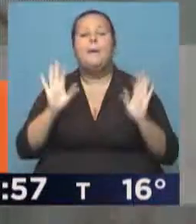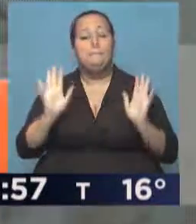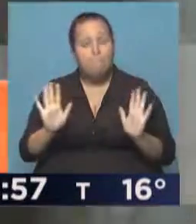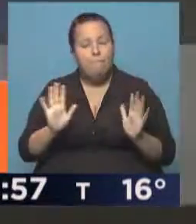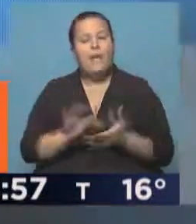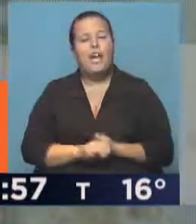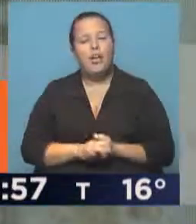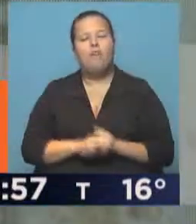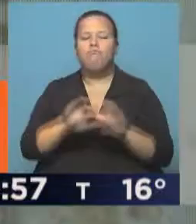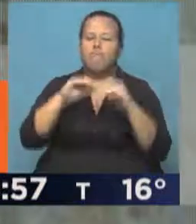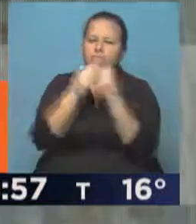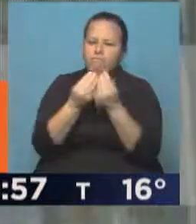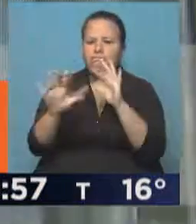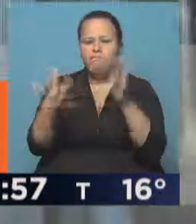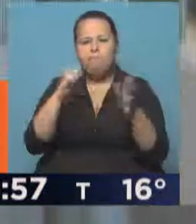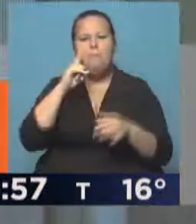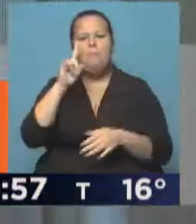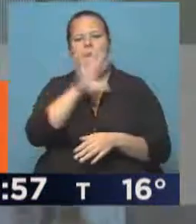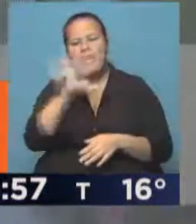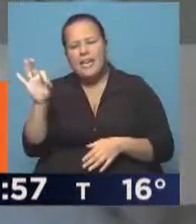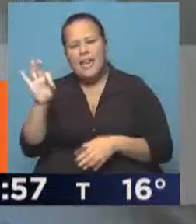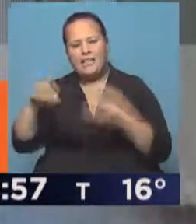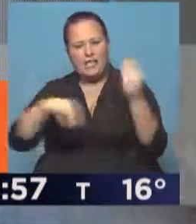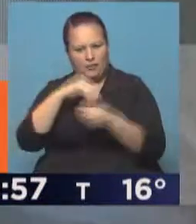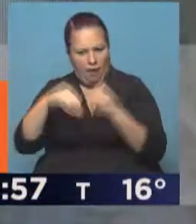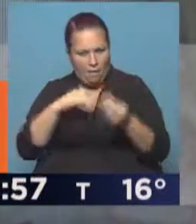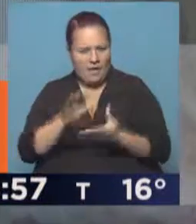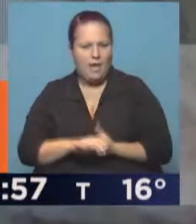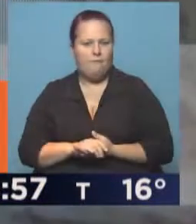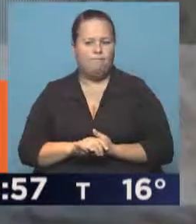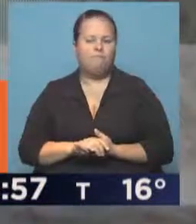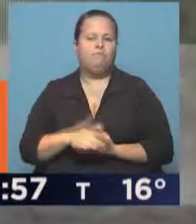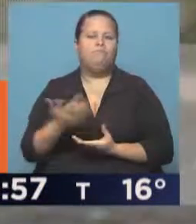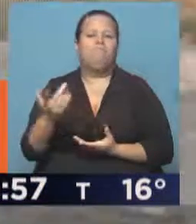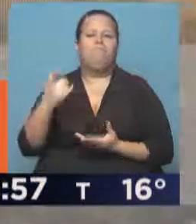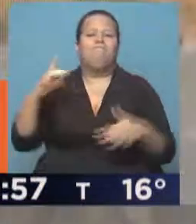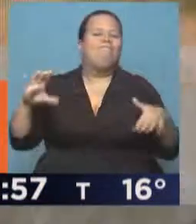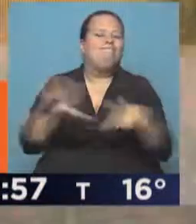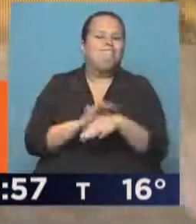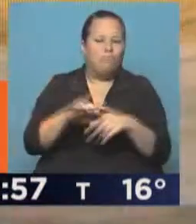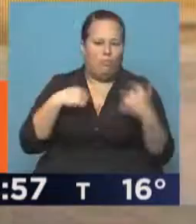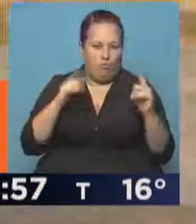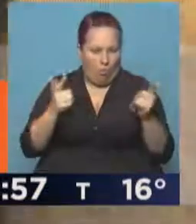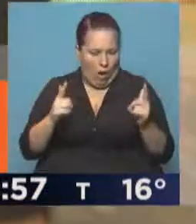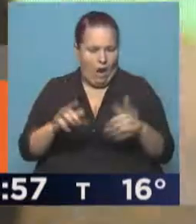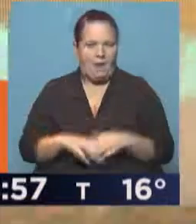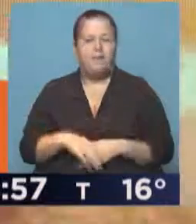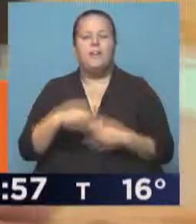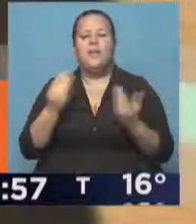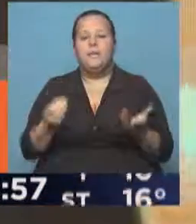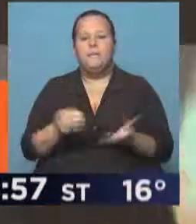por un promedio de 1500 familias si no no la tenemos exactamente definida por